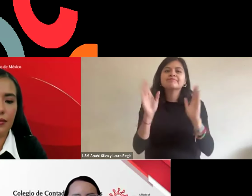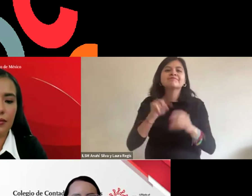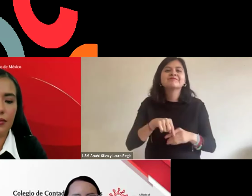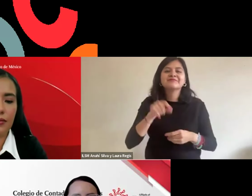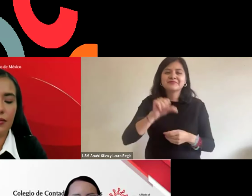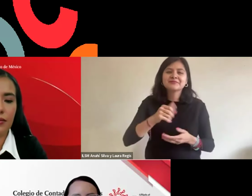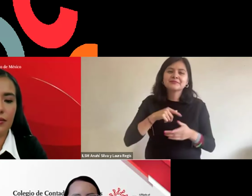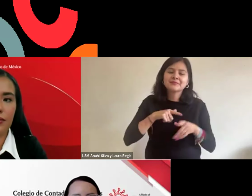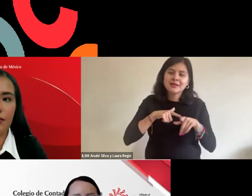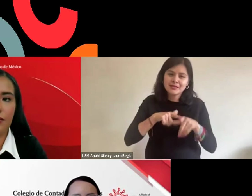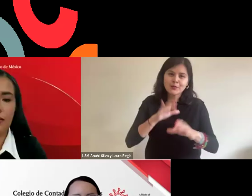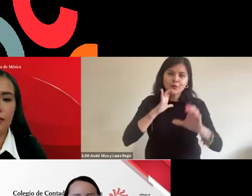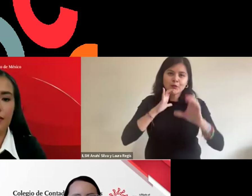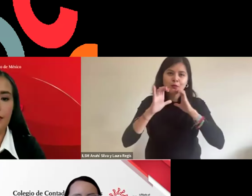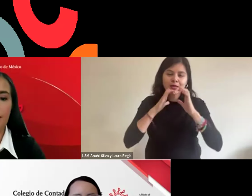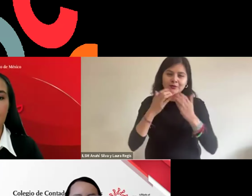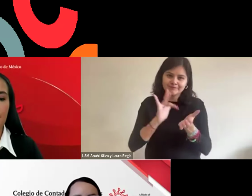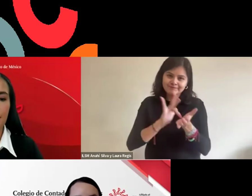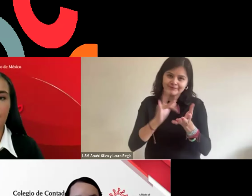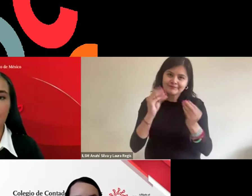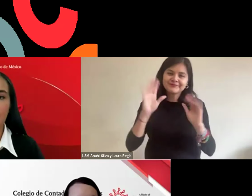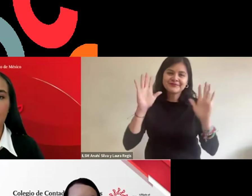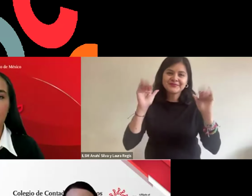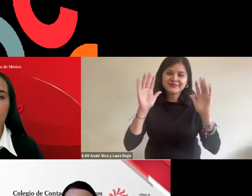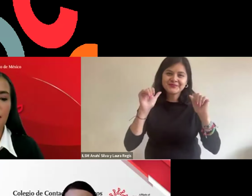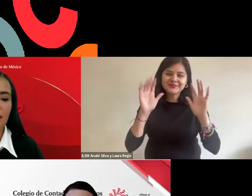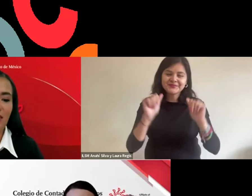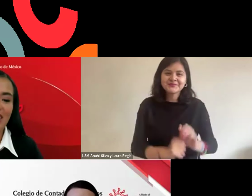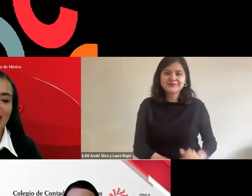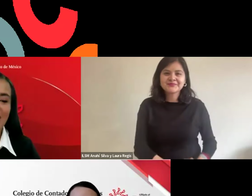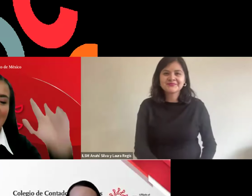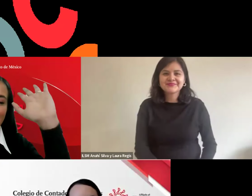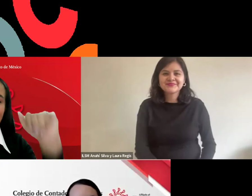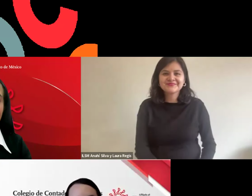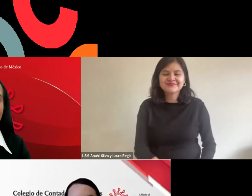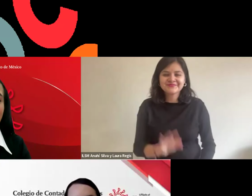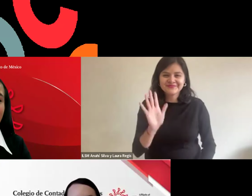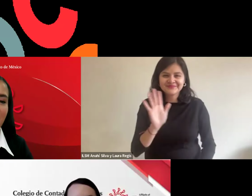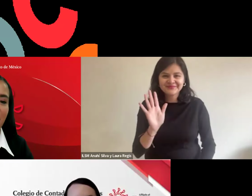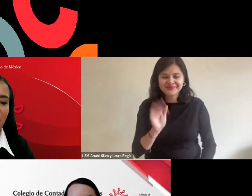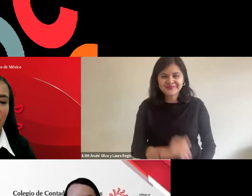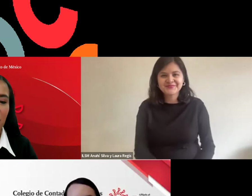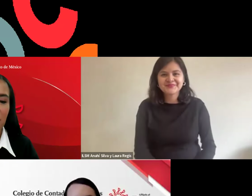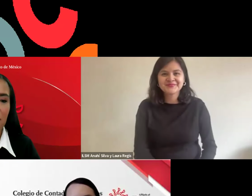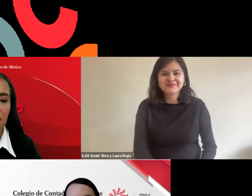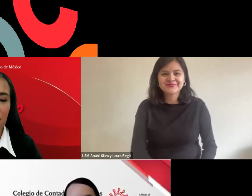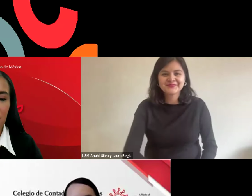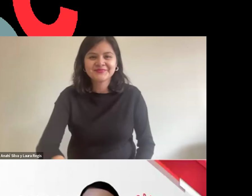y seguiremos en comunicación. Hasta luego. Gracias, hasta luego.